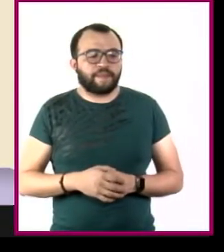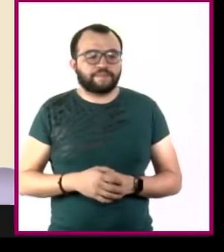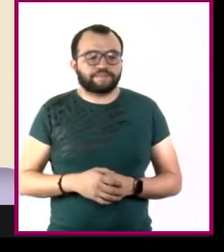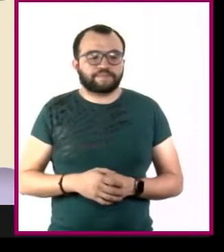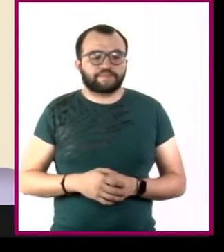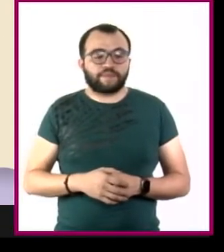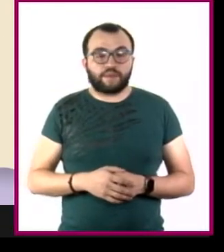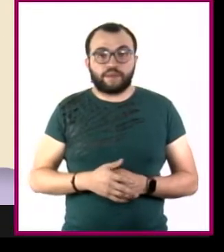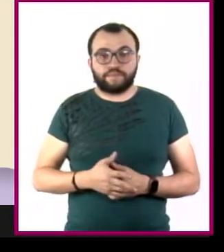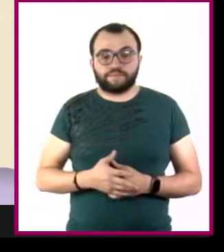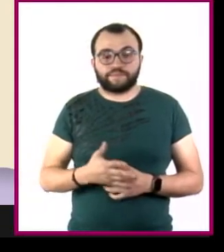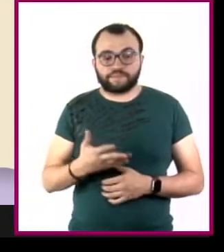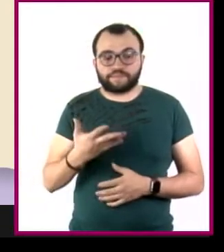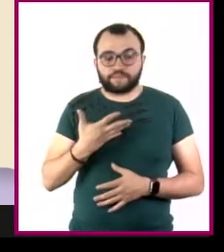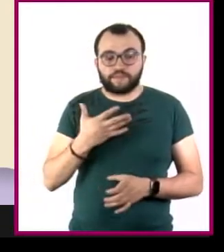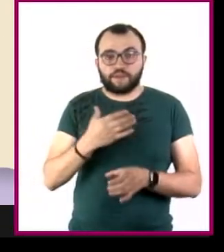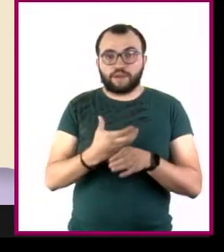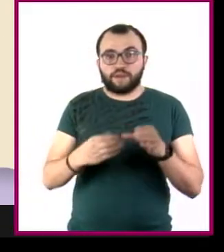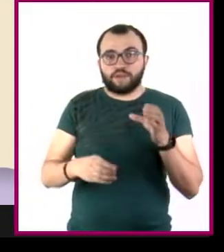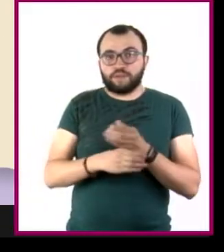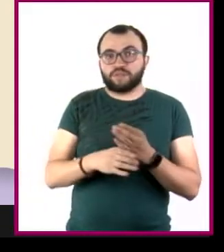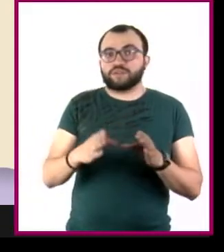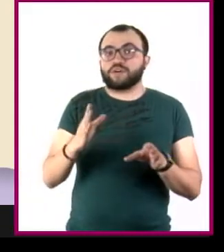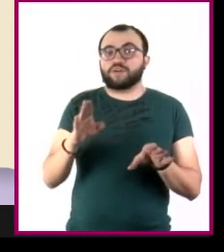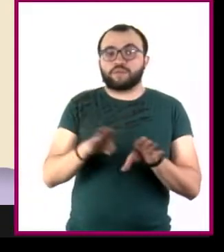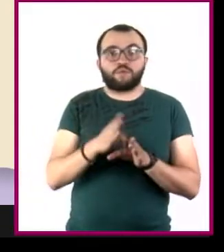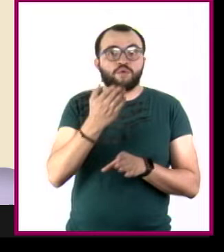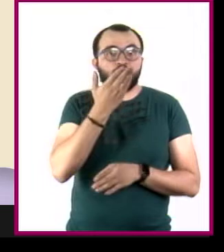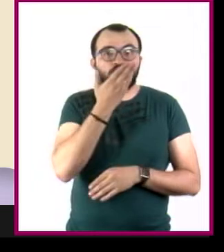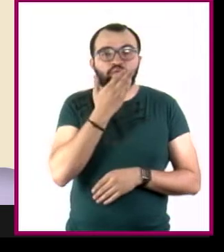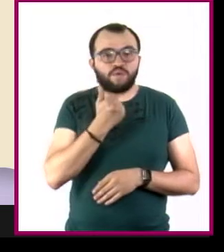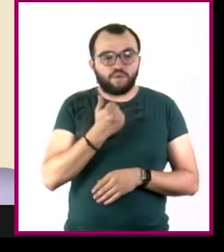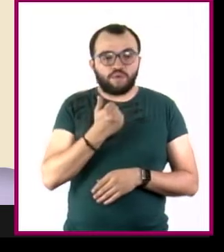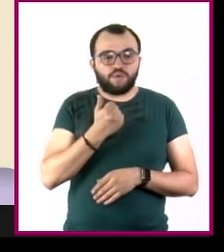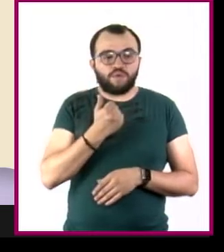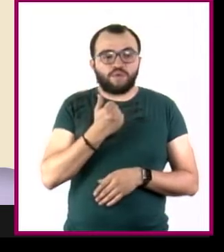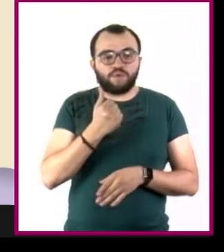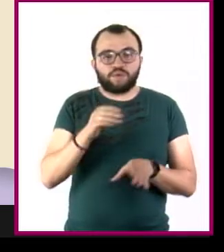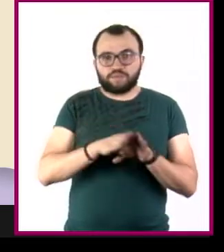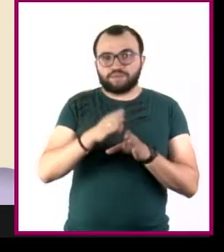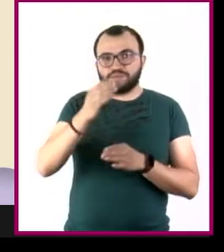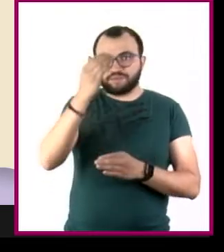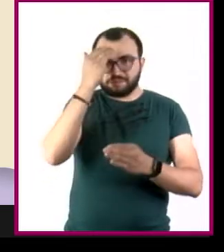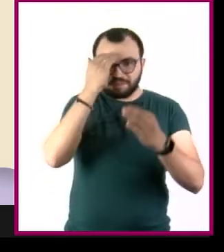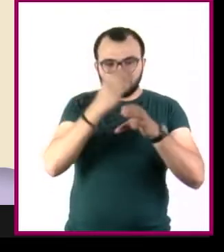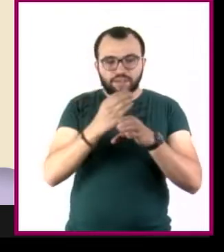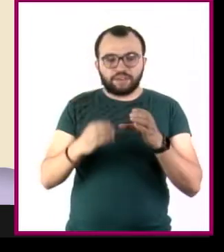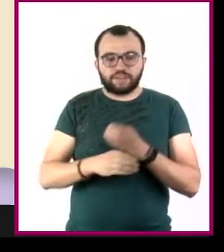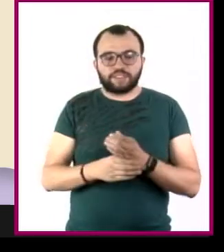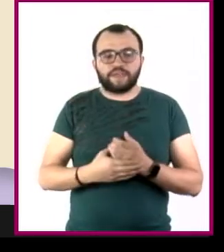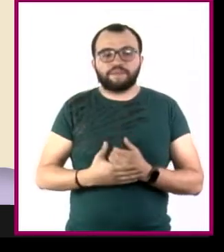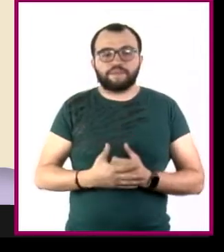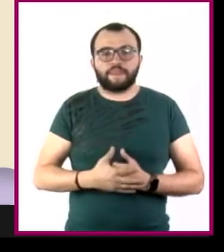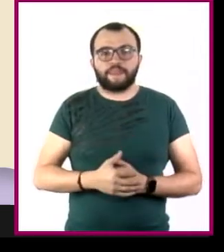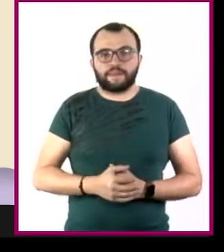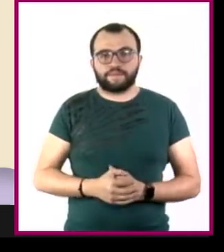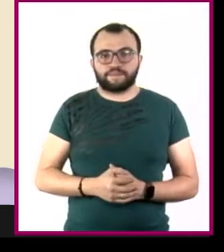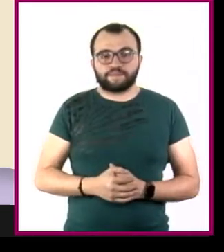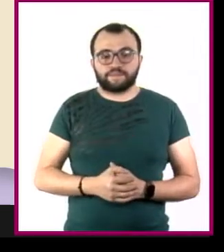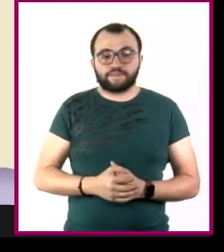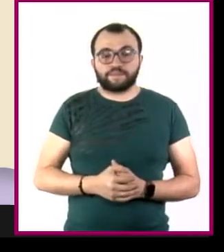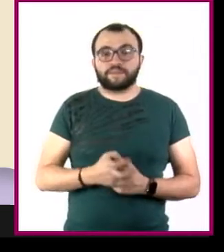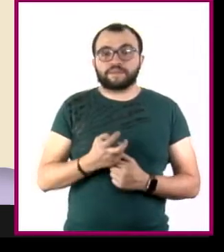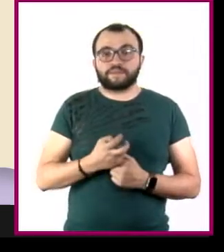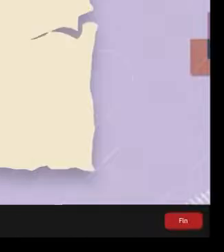Vemos que las cosas que carecen de conocimiento, como los cuerpos naturales, actúan por un fin. Y esto se evidencia